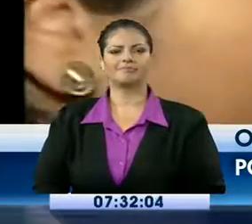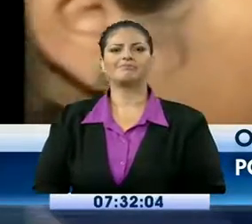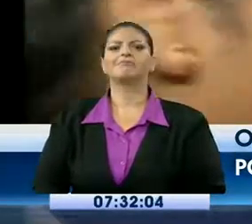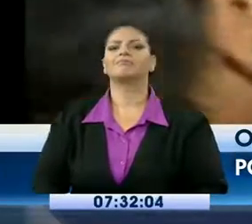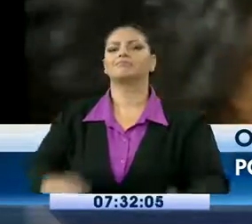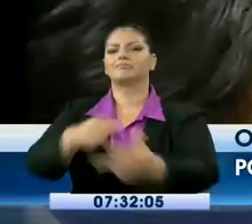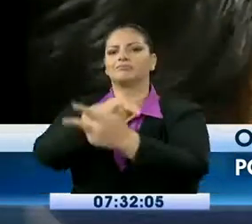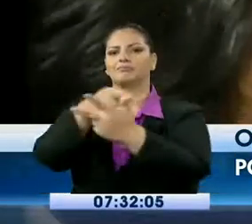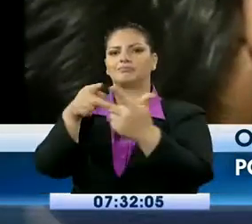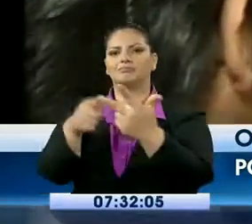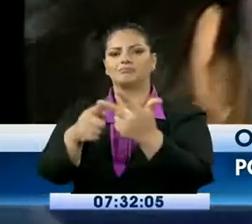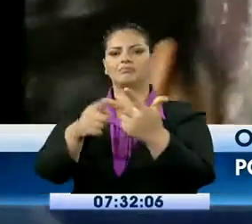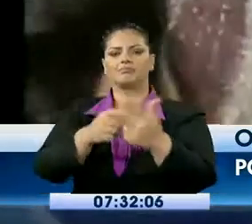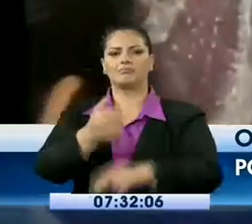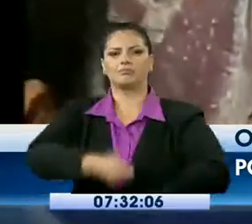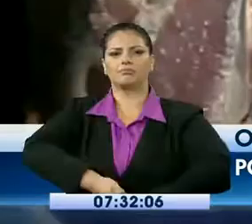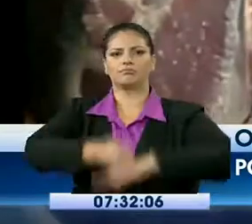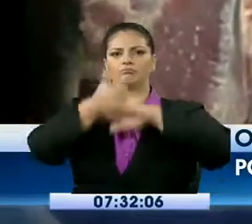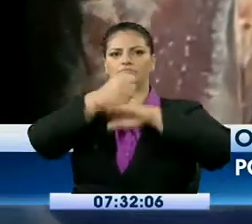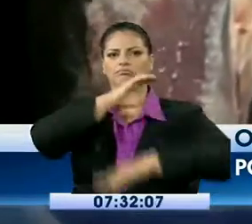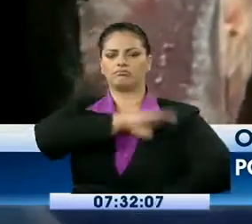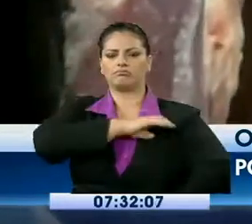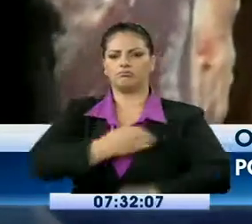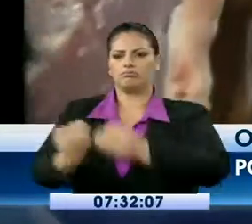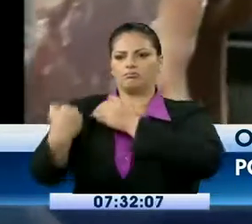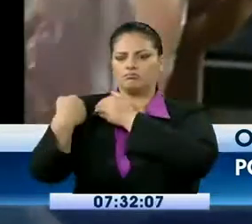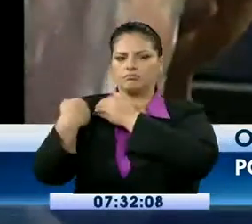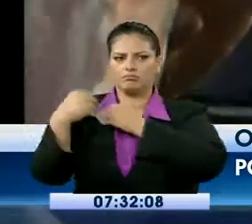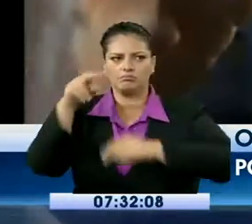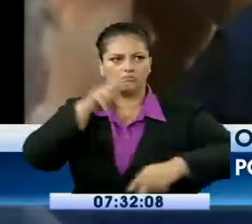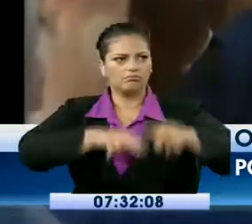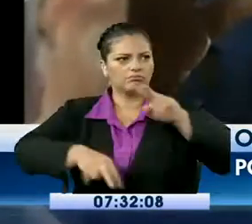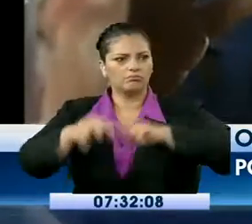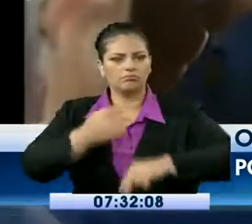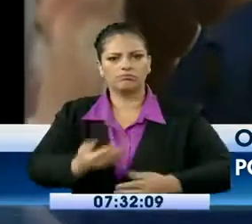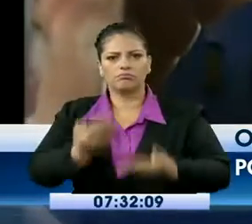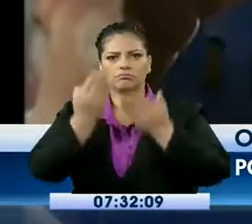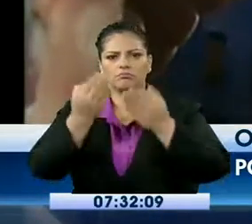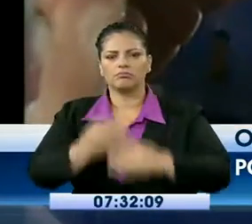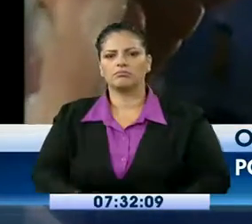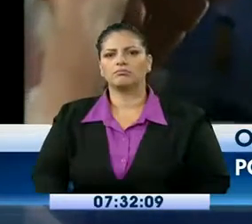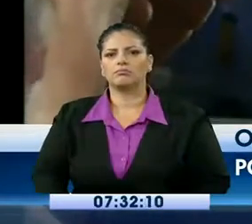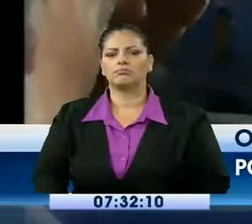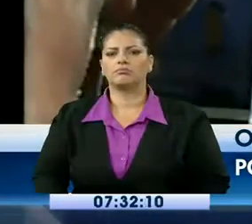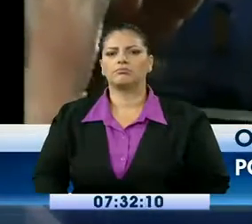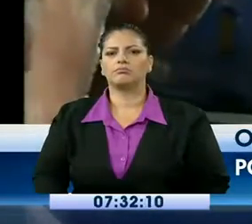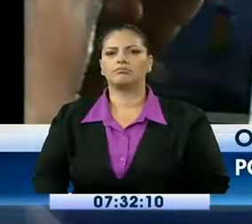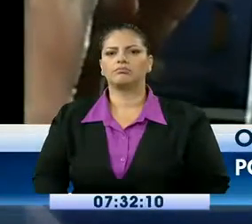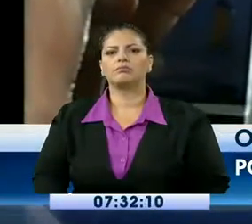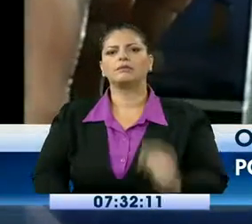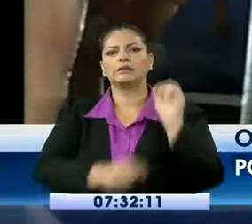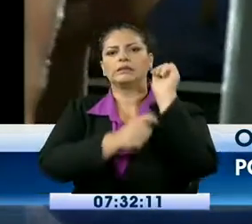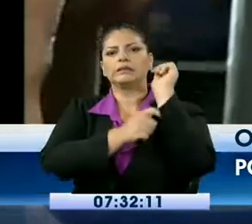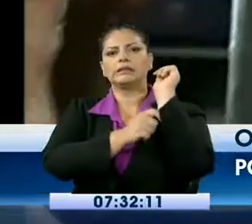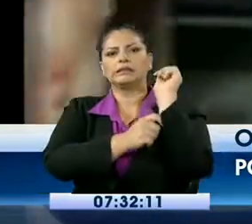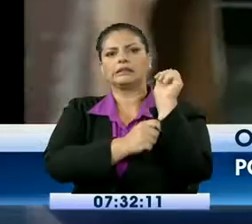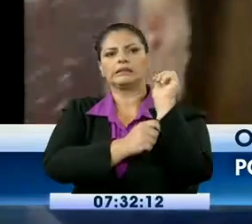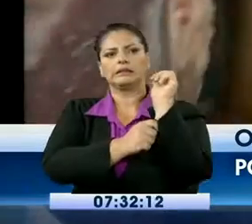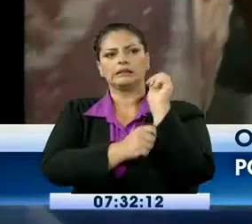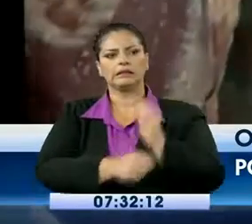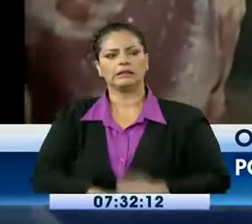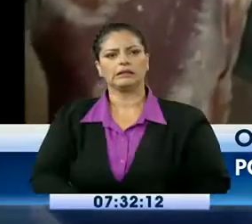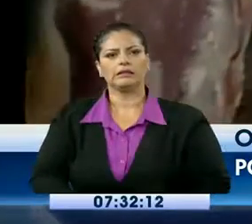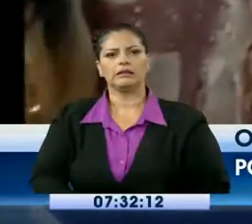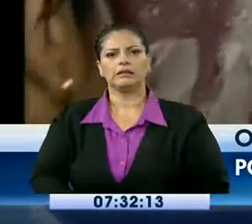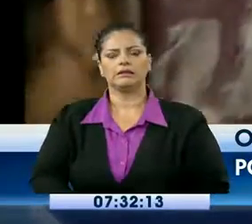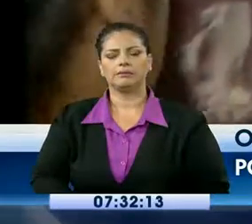de policía justamente están constatando. Aquí observamos el mondongo, la costilla, la carne, el hígado, que se encuentra en buen